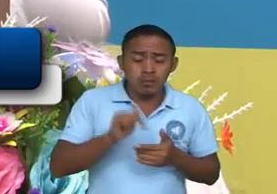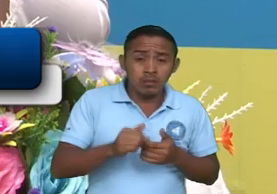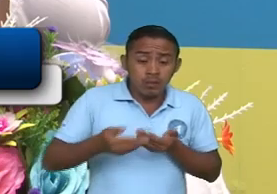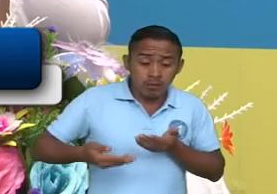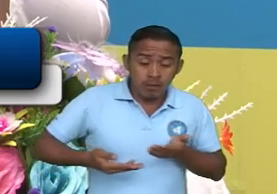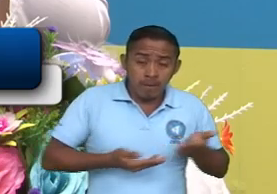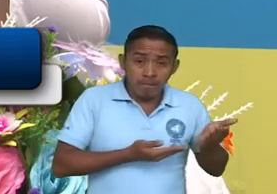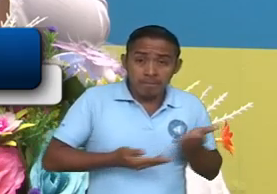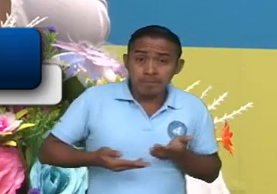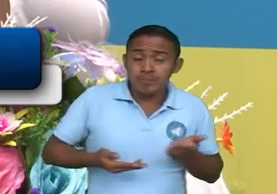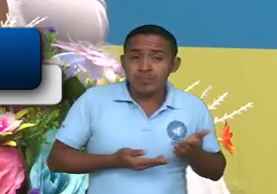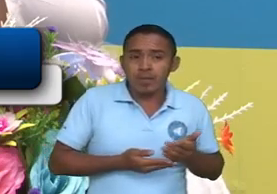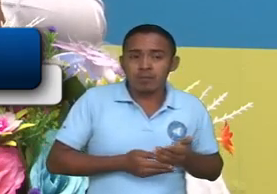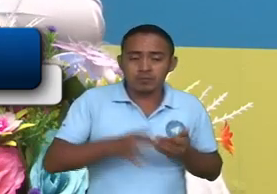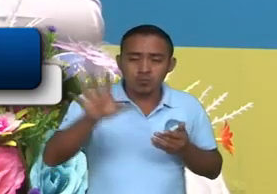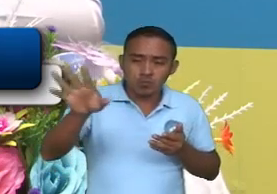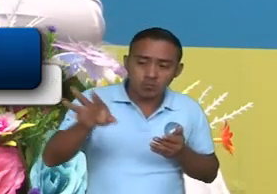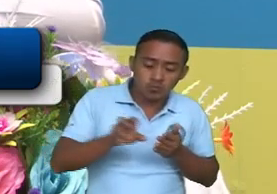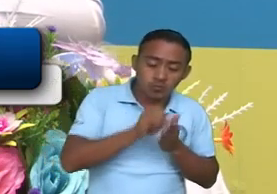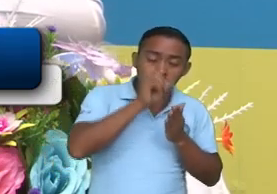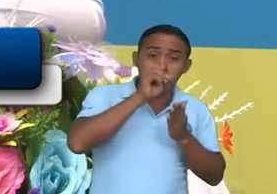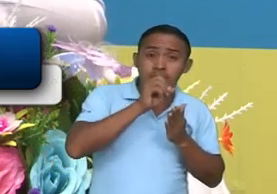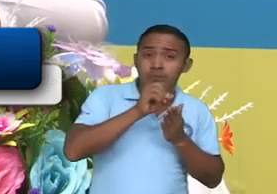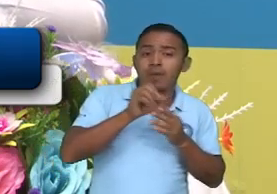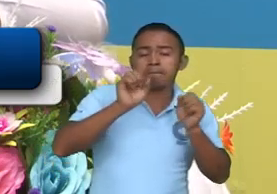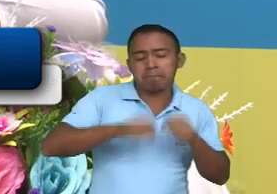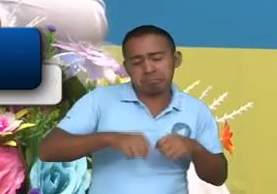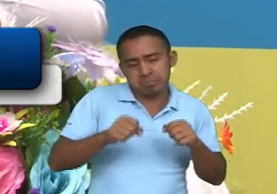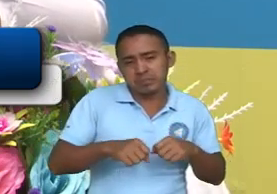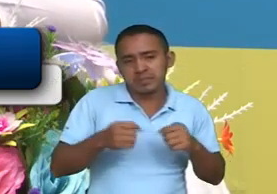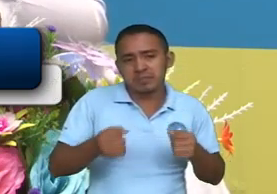nivel ambiental. Y los bebés, como estamos hablando,